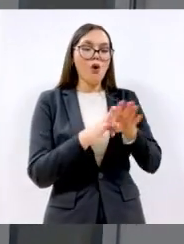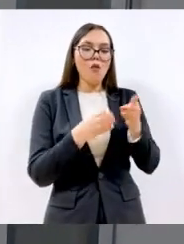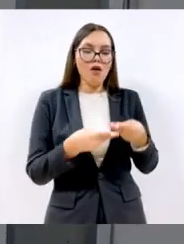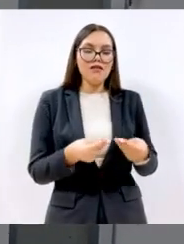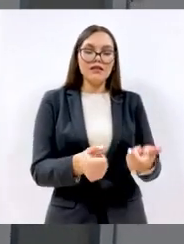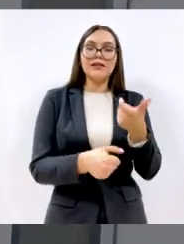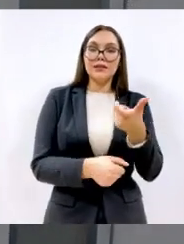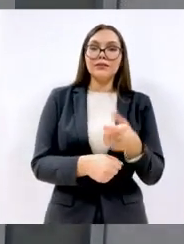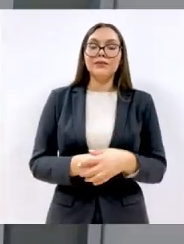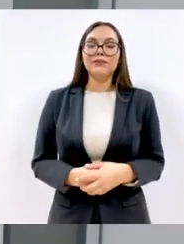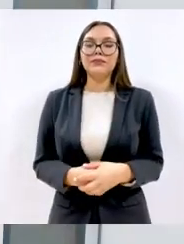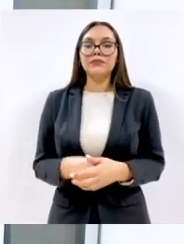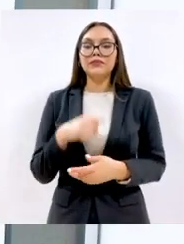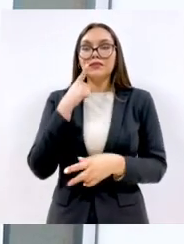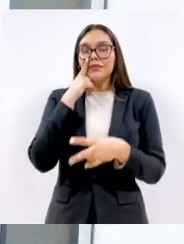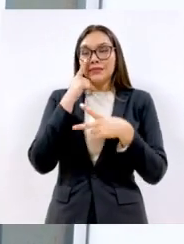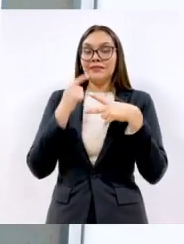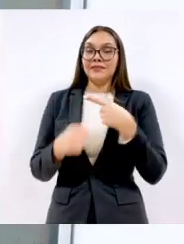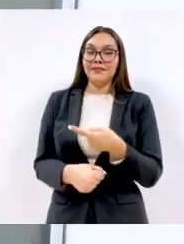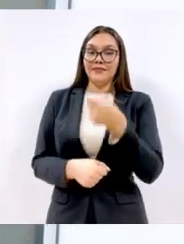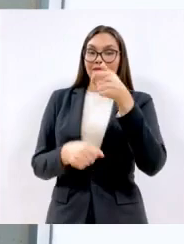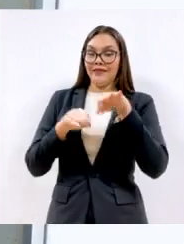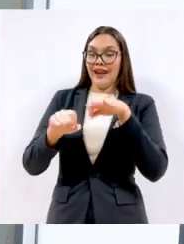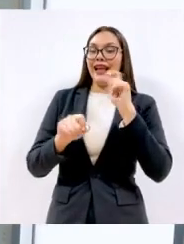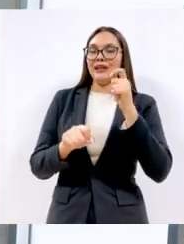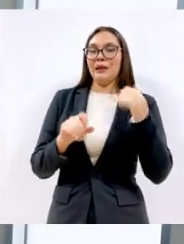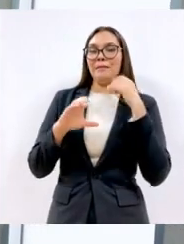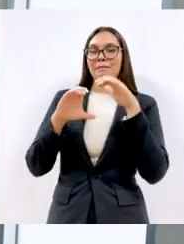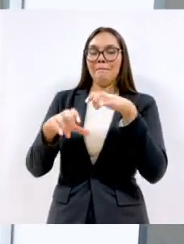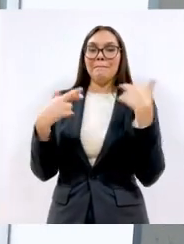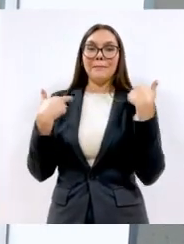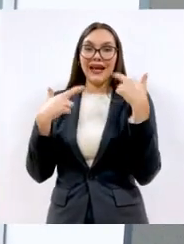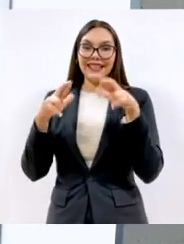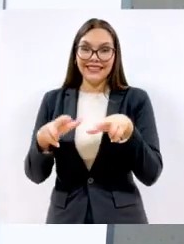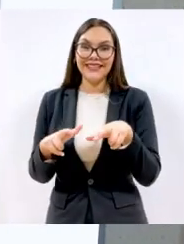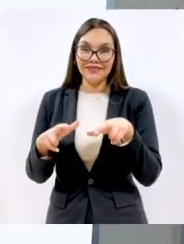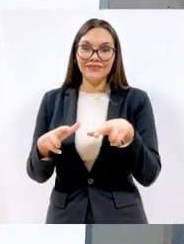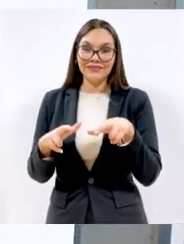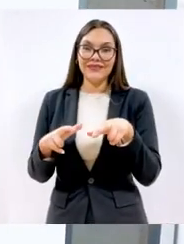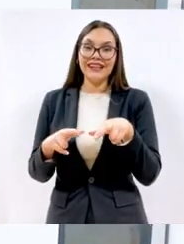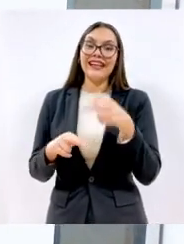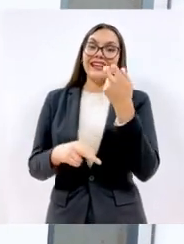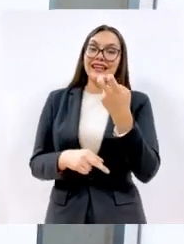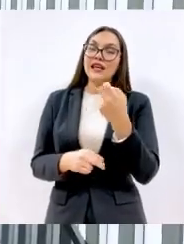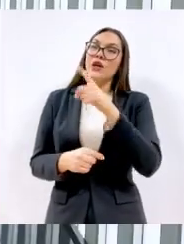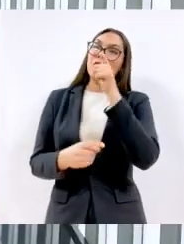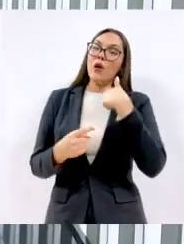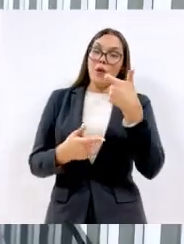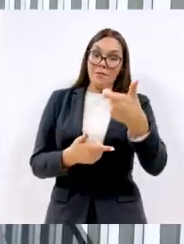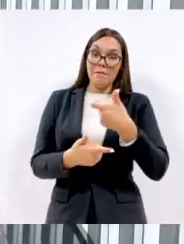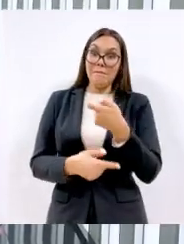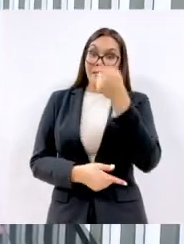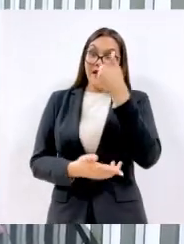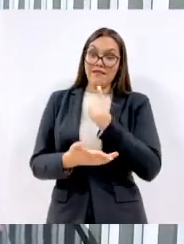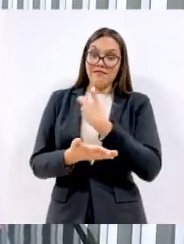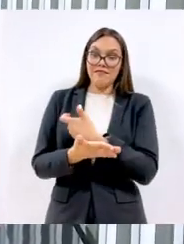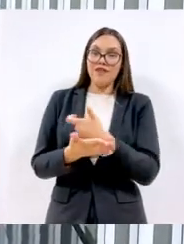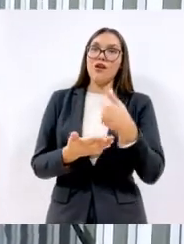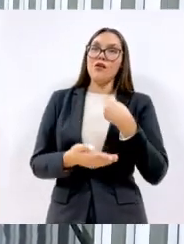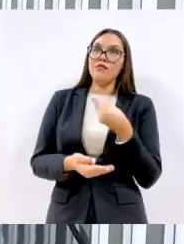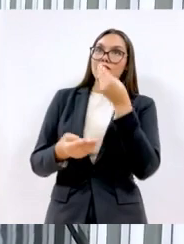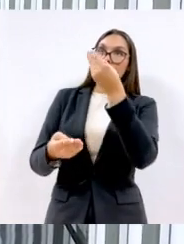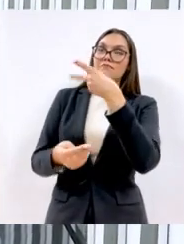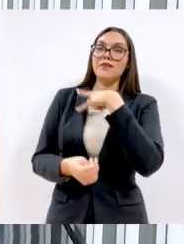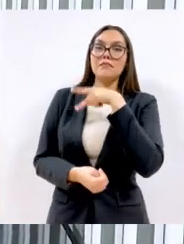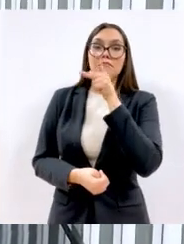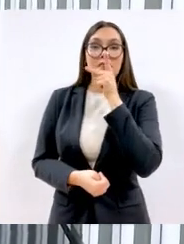sueldo? Ay, mi primer trabajo fue maestra, de trabajar de maestra. Y mi primer salario recuerdo que se